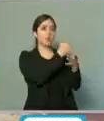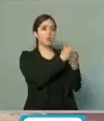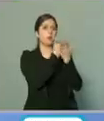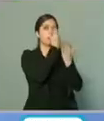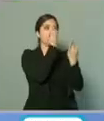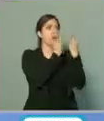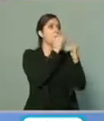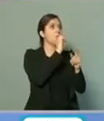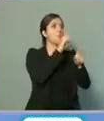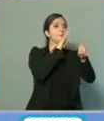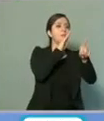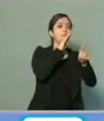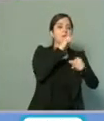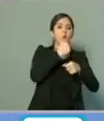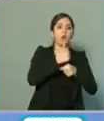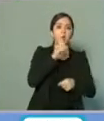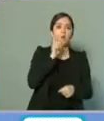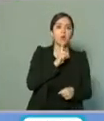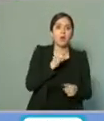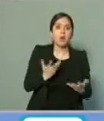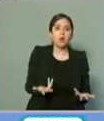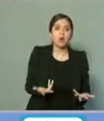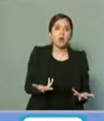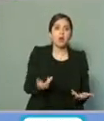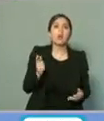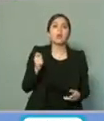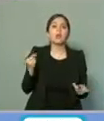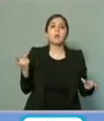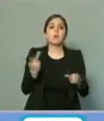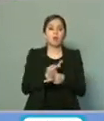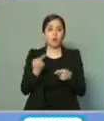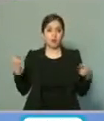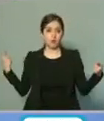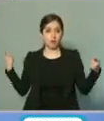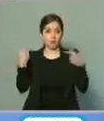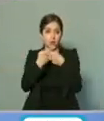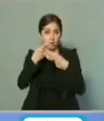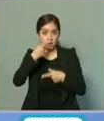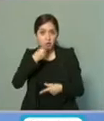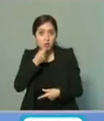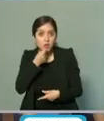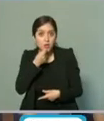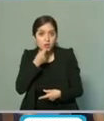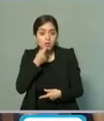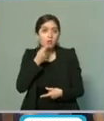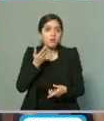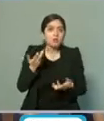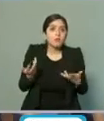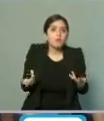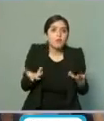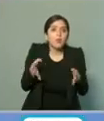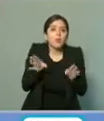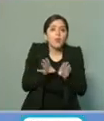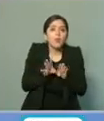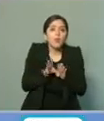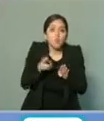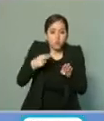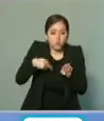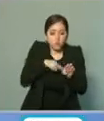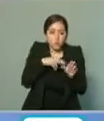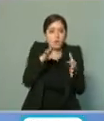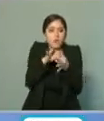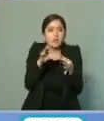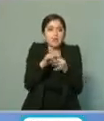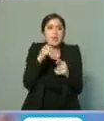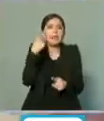a la abuela. Sí. ¿Qué tan correcto es esto? ¿Cómo podemos nosotros pues explicarle al niño quién